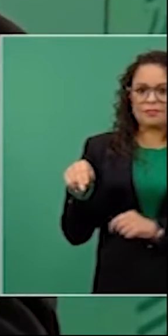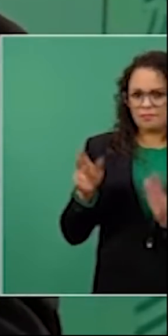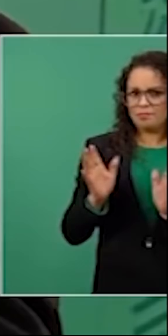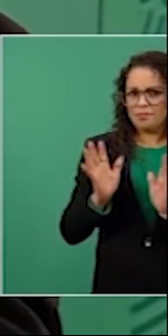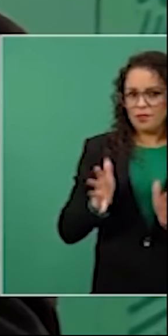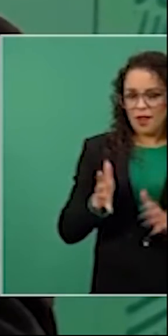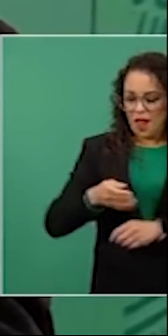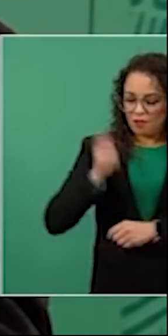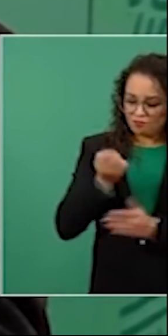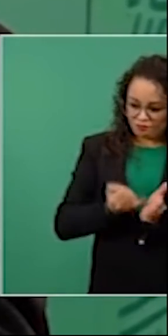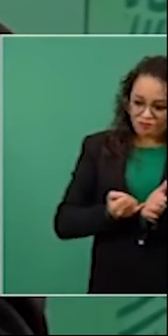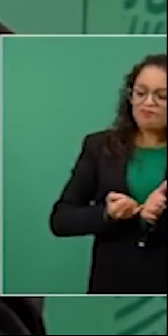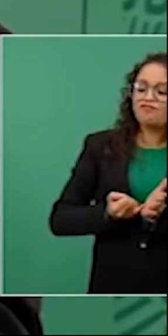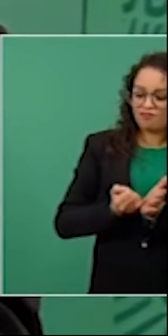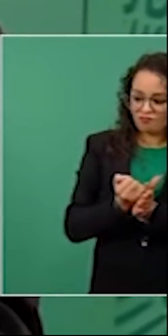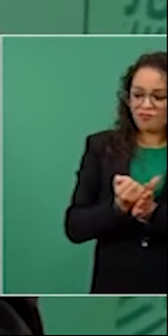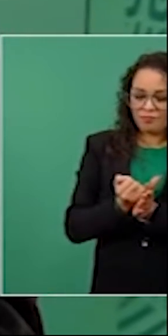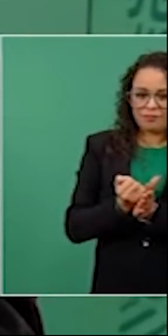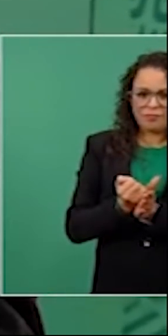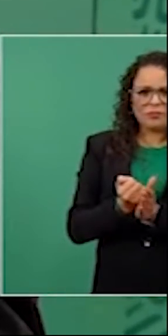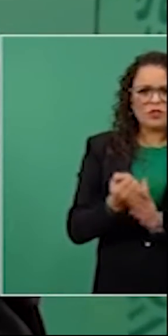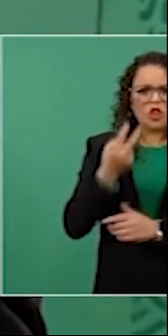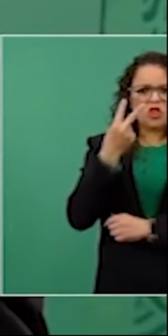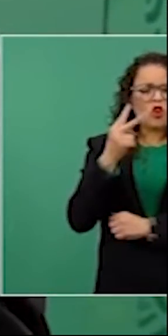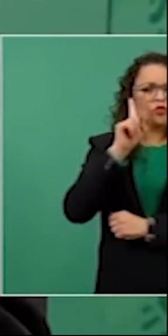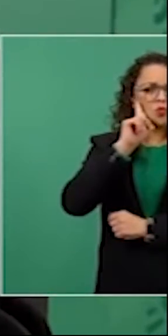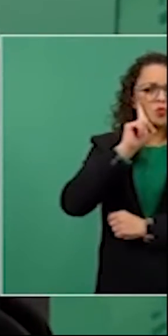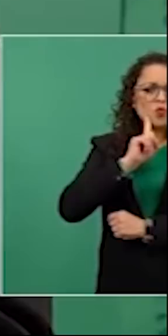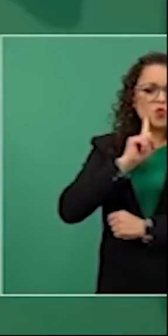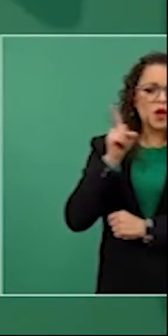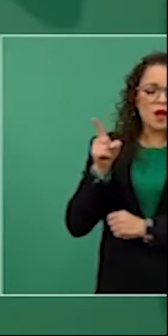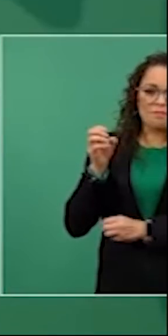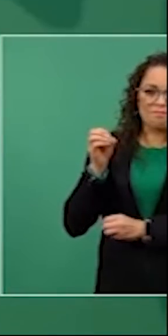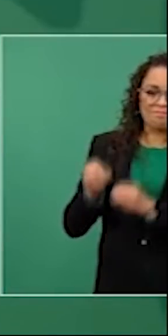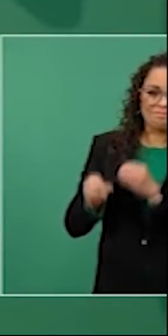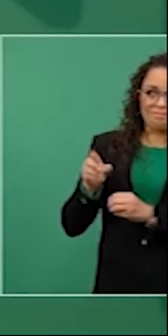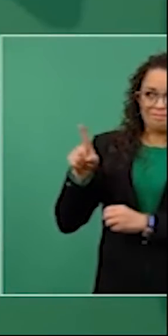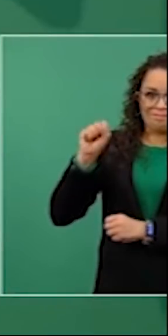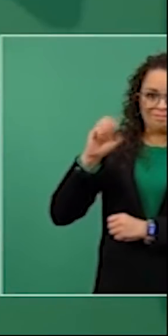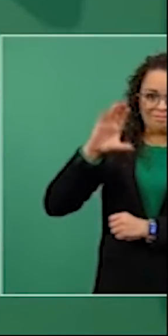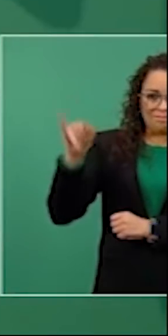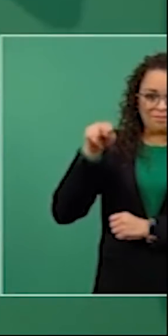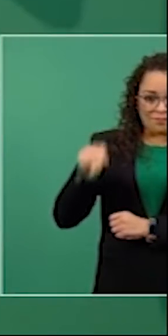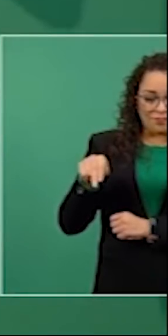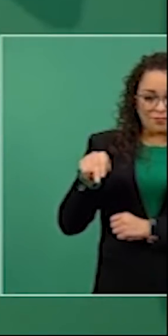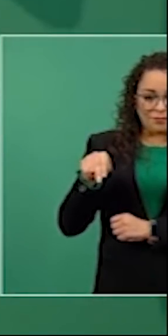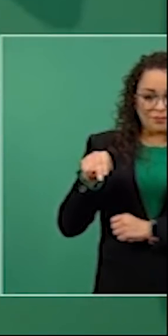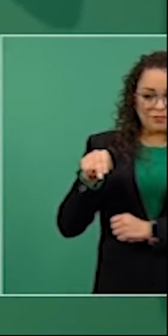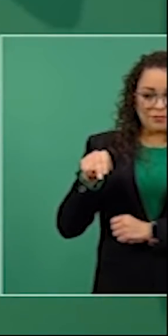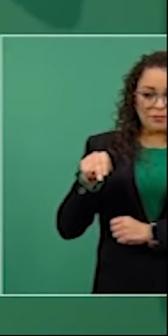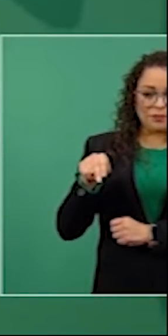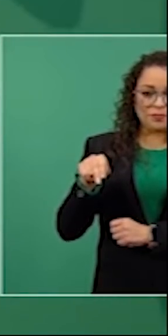decidido, o dos ministras, de la Suprema Corte hayan